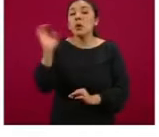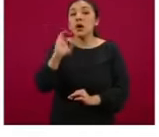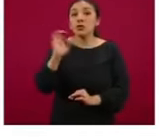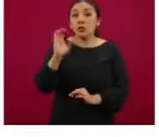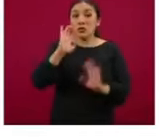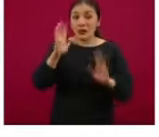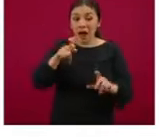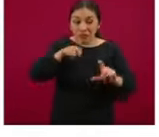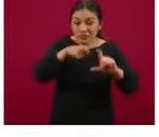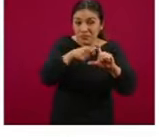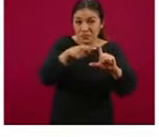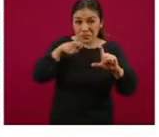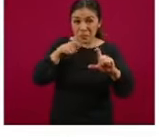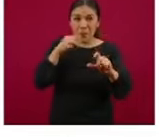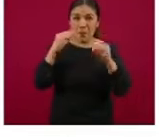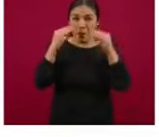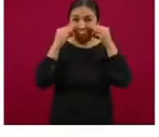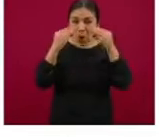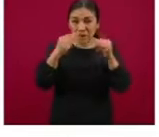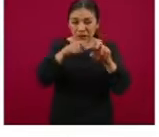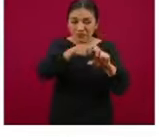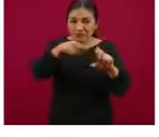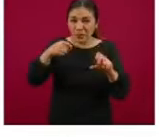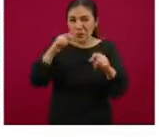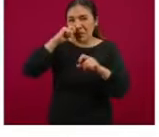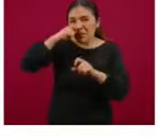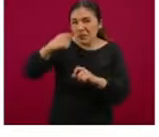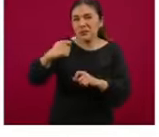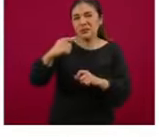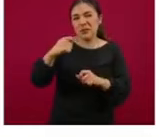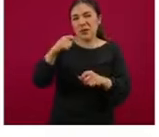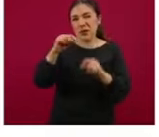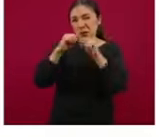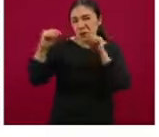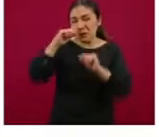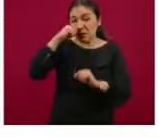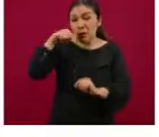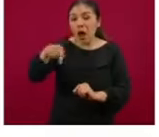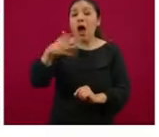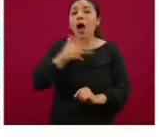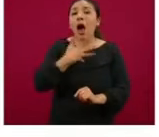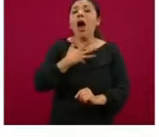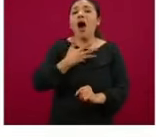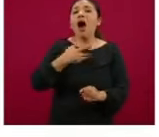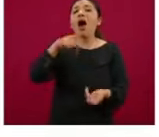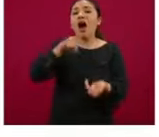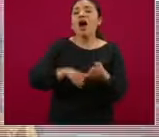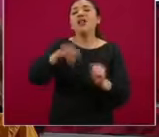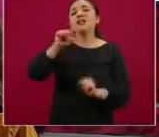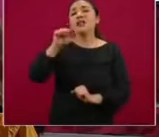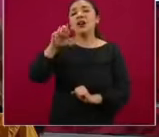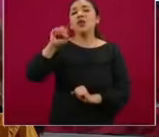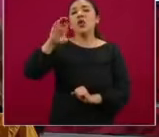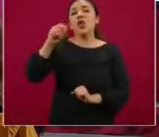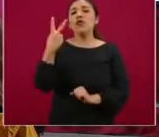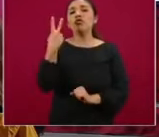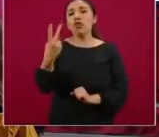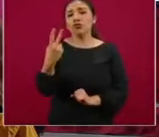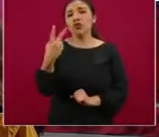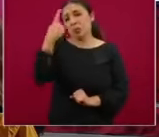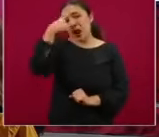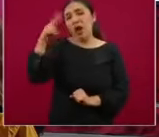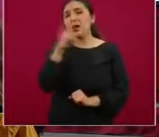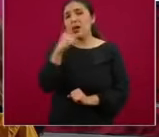en que se tomó la prueba, en el momento en que se tomaron los hisopos, había presencia de virus SARS-CoV-2 en las